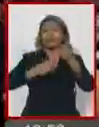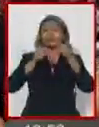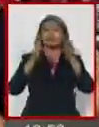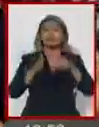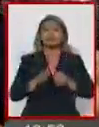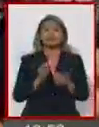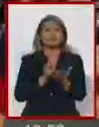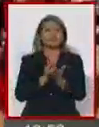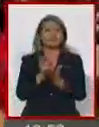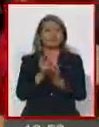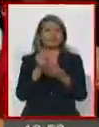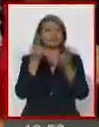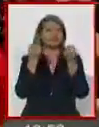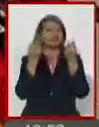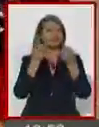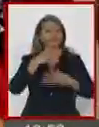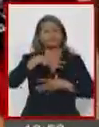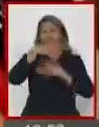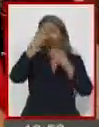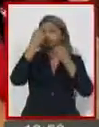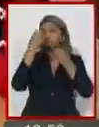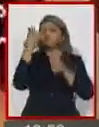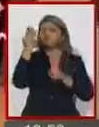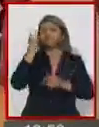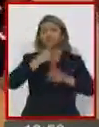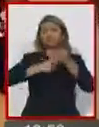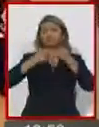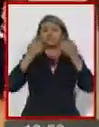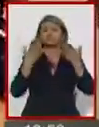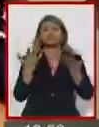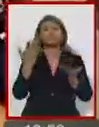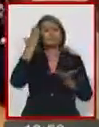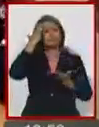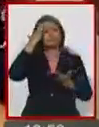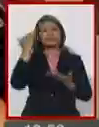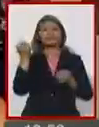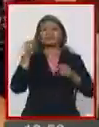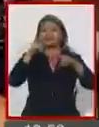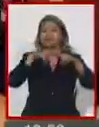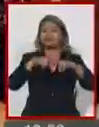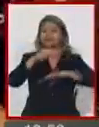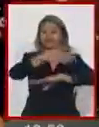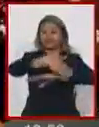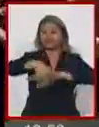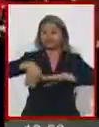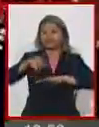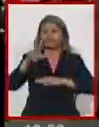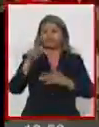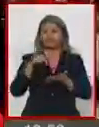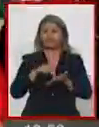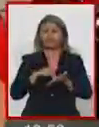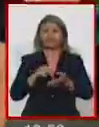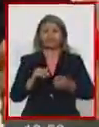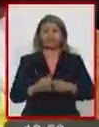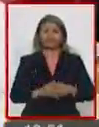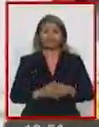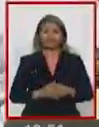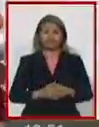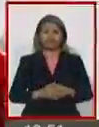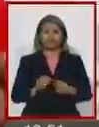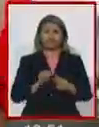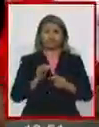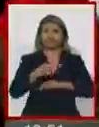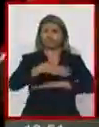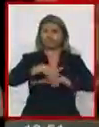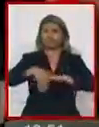comerciantes. La verdad, estamos muy molestos con estos comerciantes que se están asentando en la Alameda del Plan 3000, o